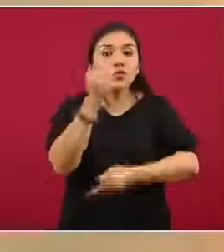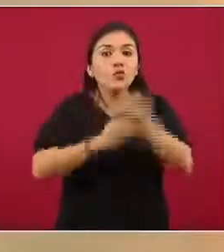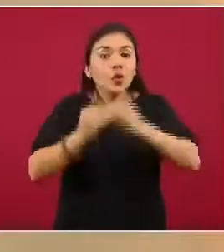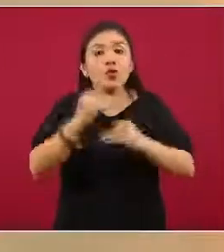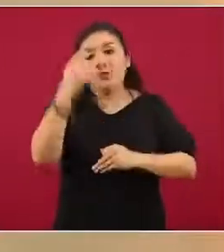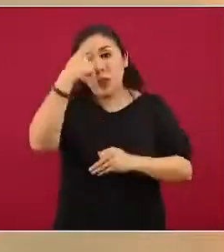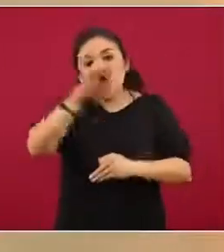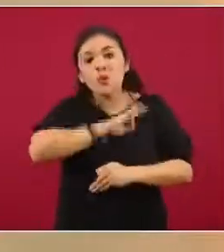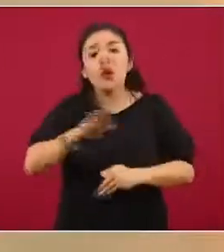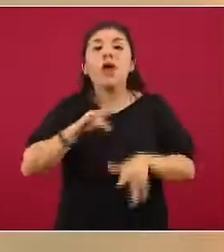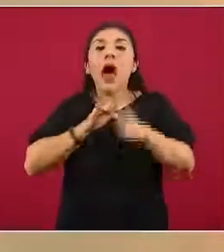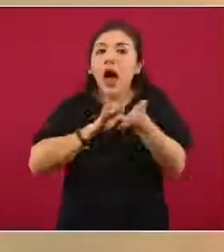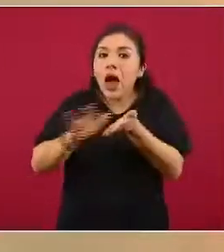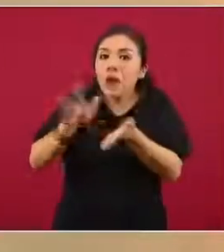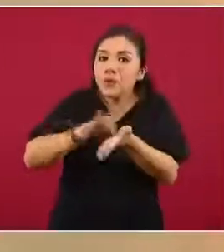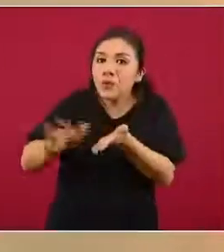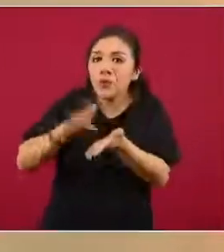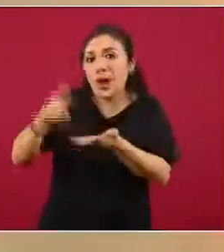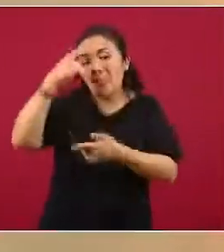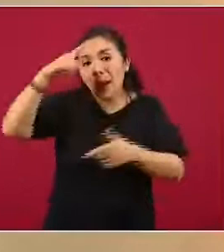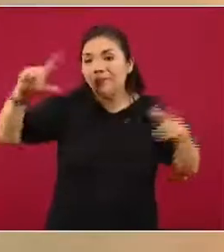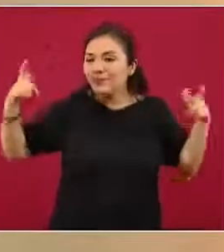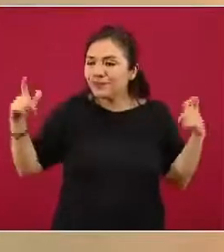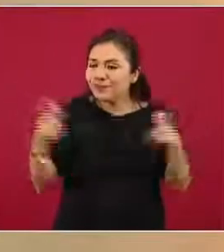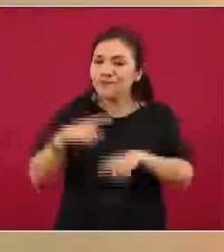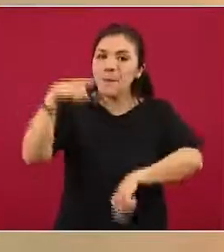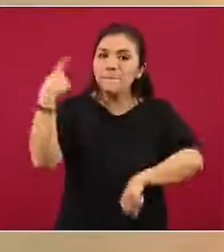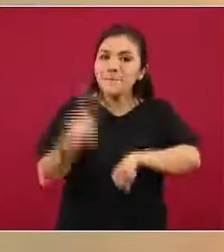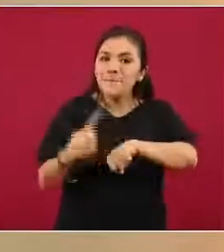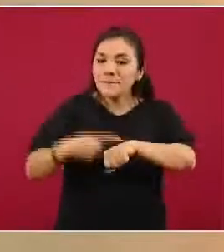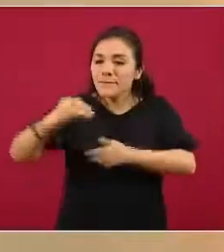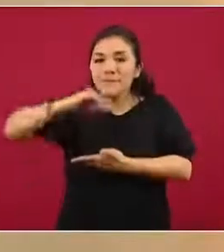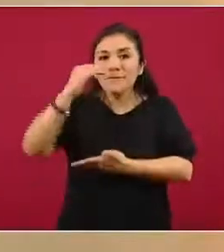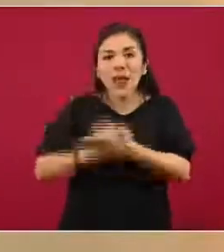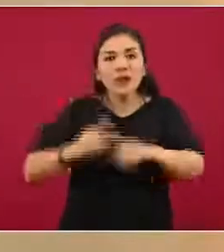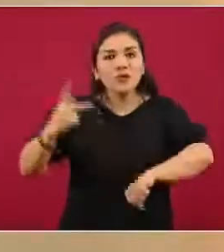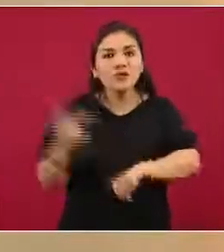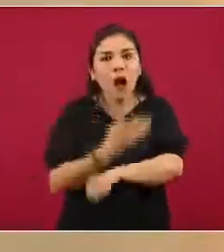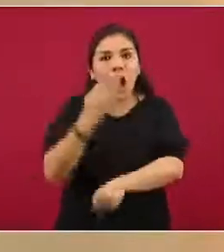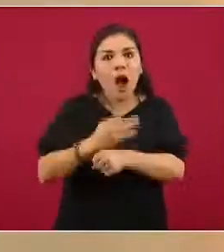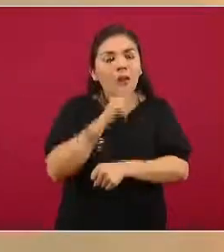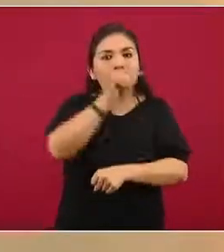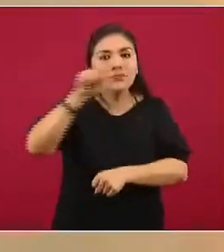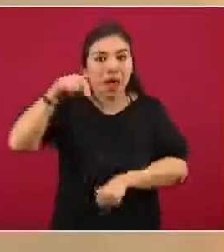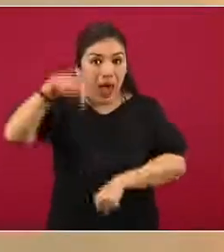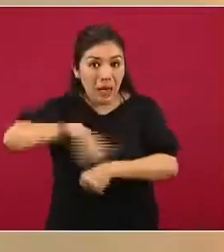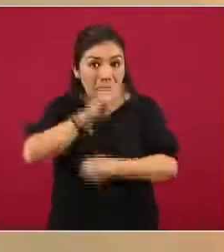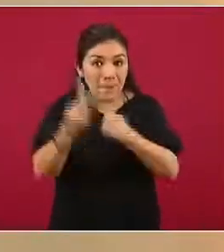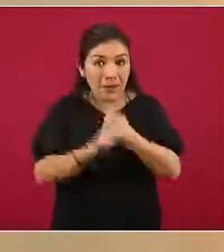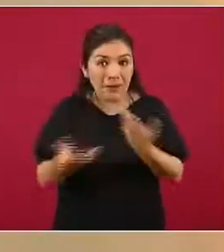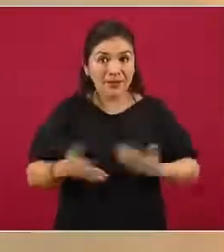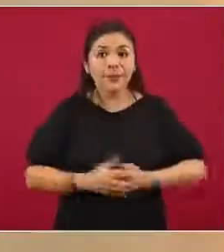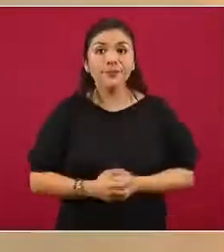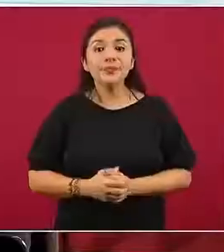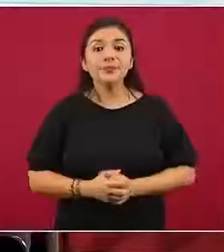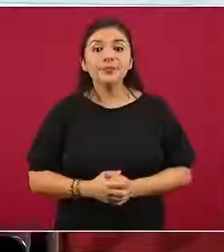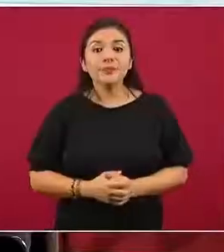para poder apoyar en disminuir la transmisión que está ocurriendo en nuestro país. La siguiente,